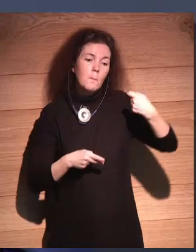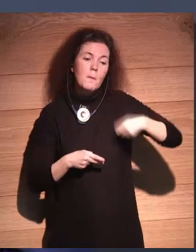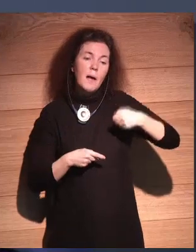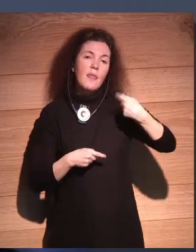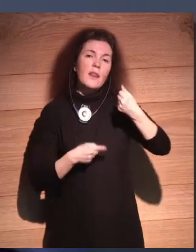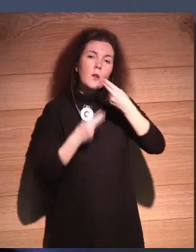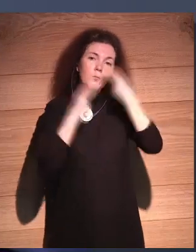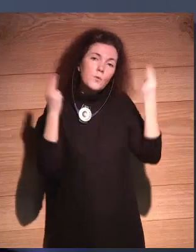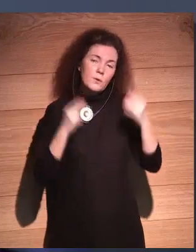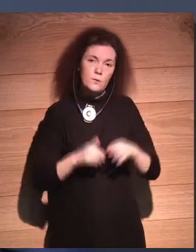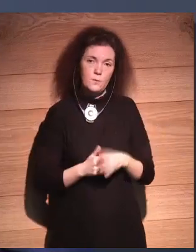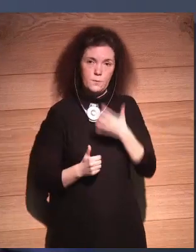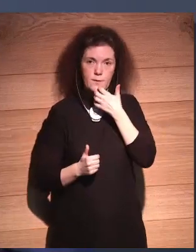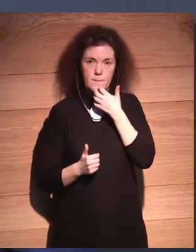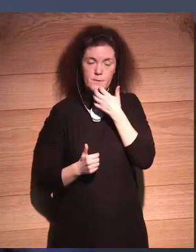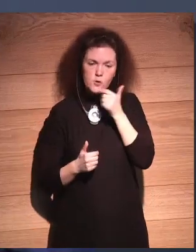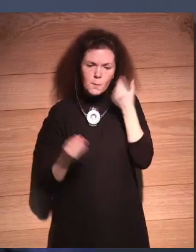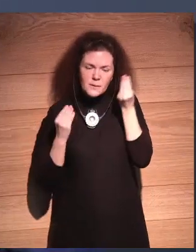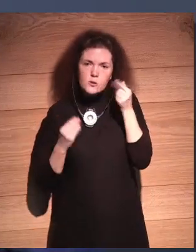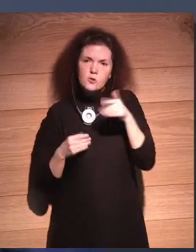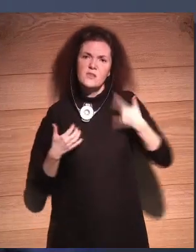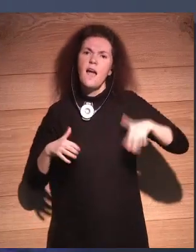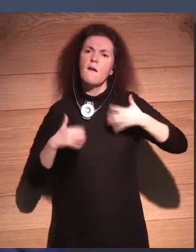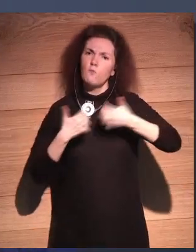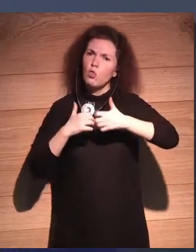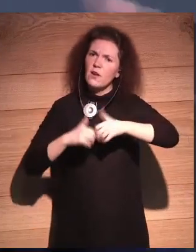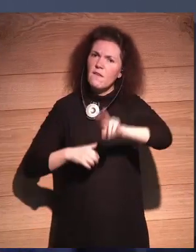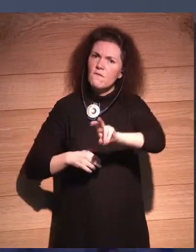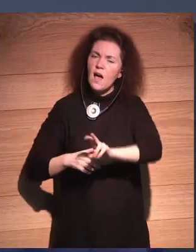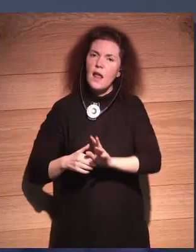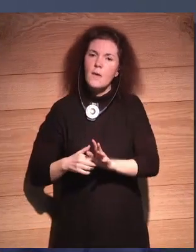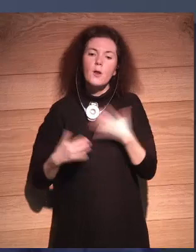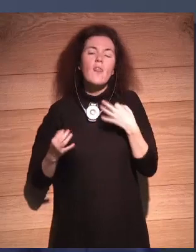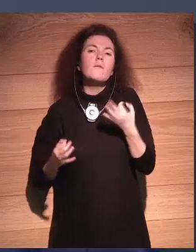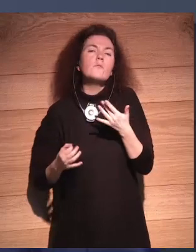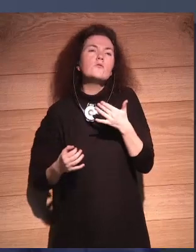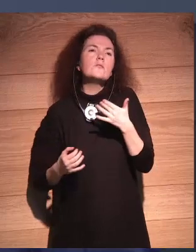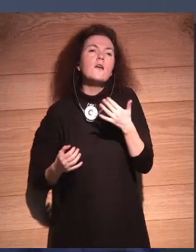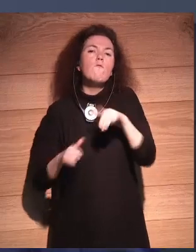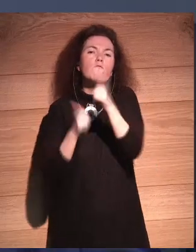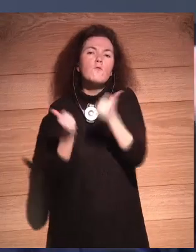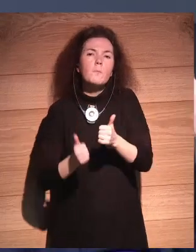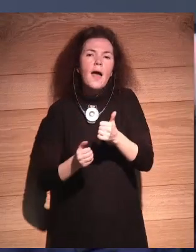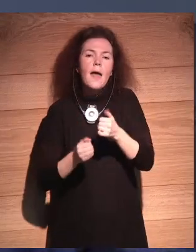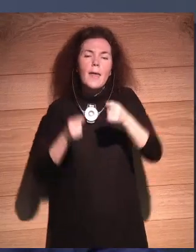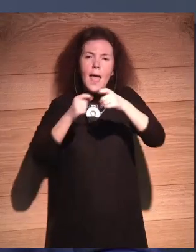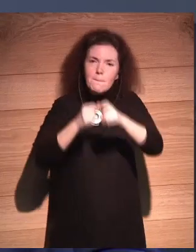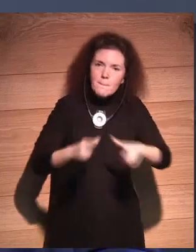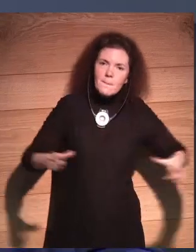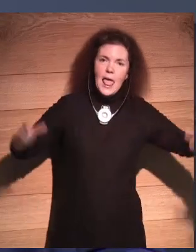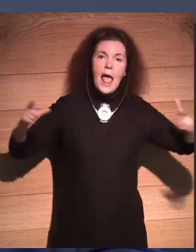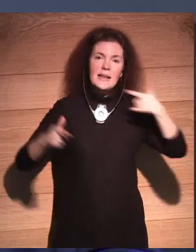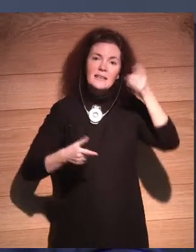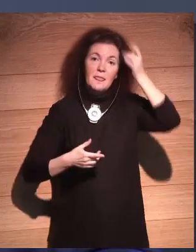dinero público. Y yo creo que esto ya está funcionando, pero vamos a tener que encontrar maneras de ampliar